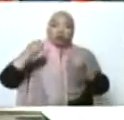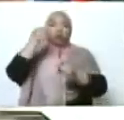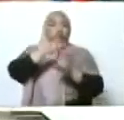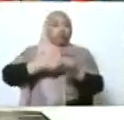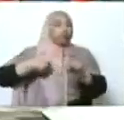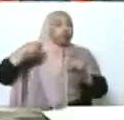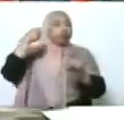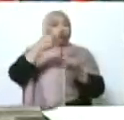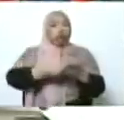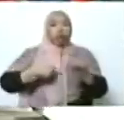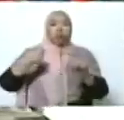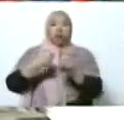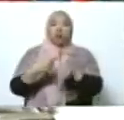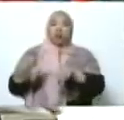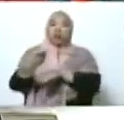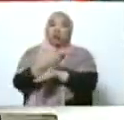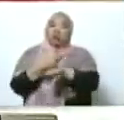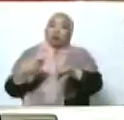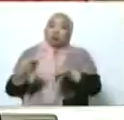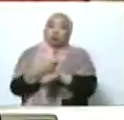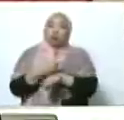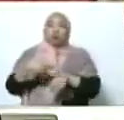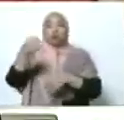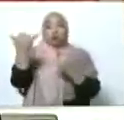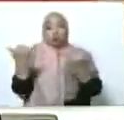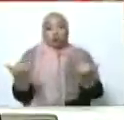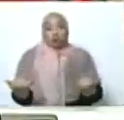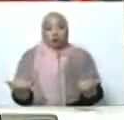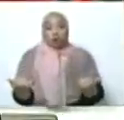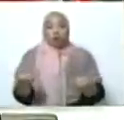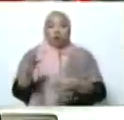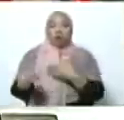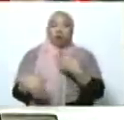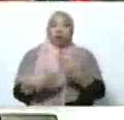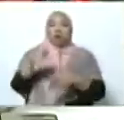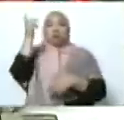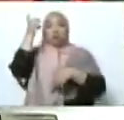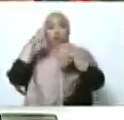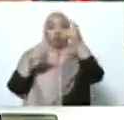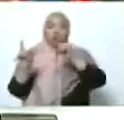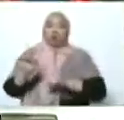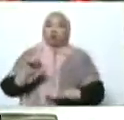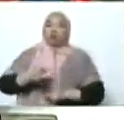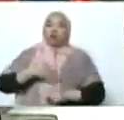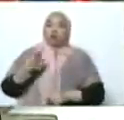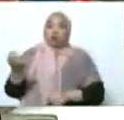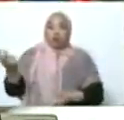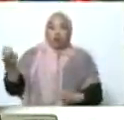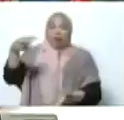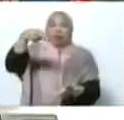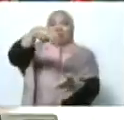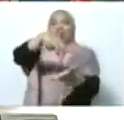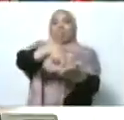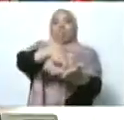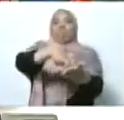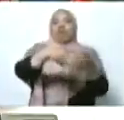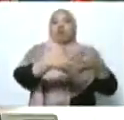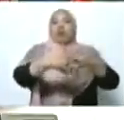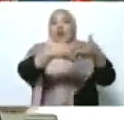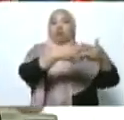siempre, este gobierno rebelde como ha sido desde que llegó el comandante Chávez, no se arrodilla ante el imperialismo